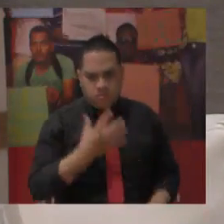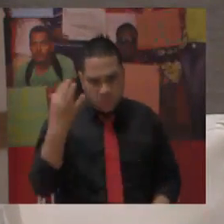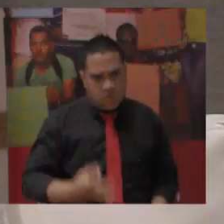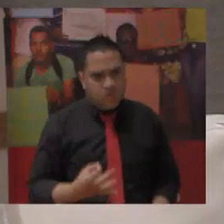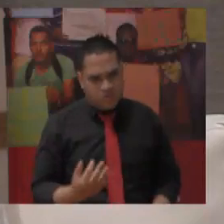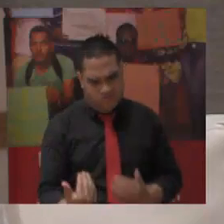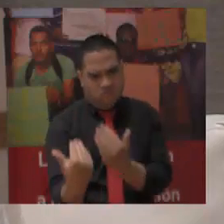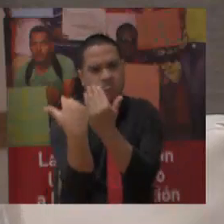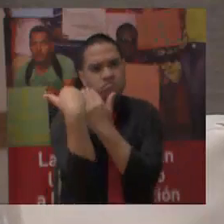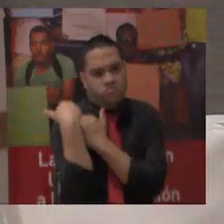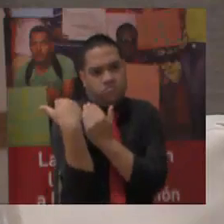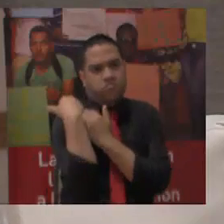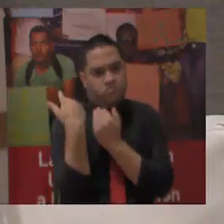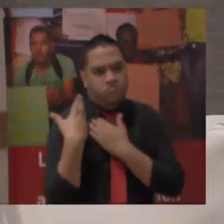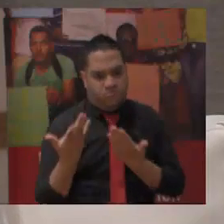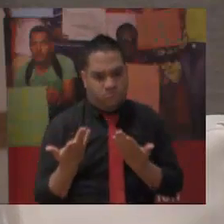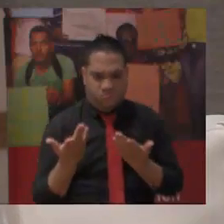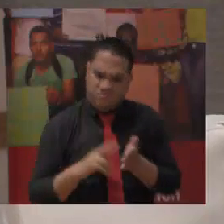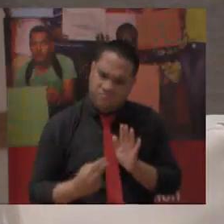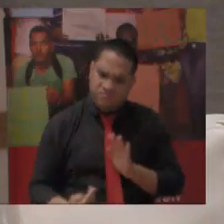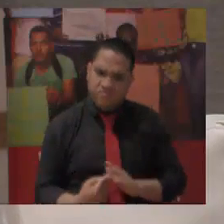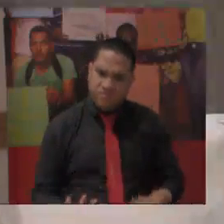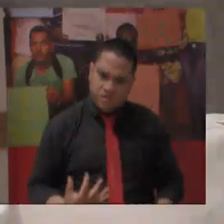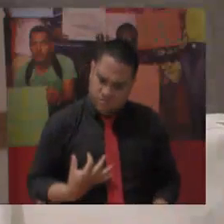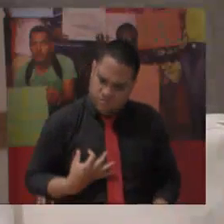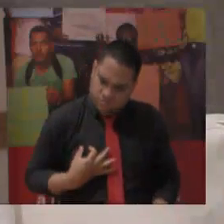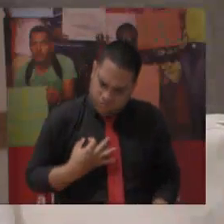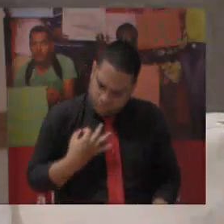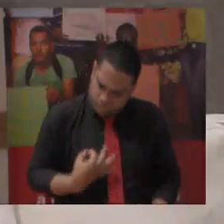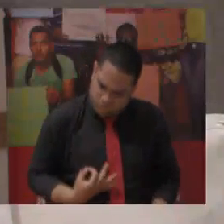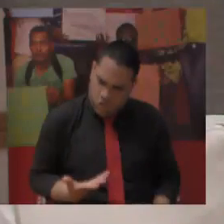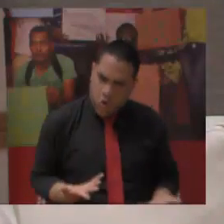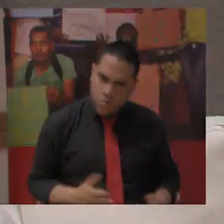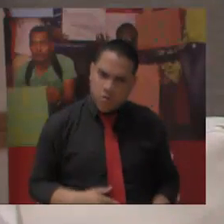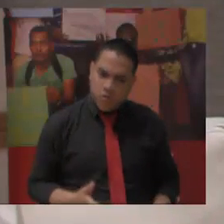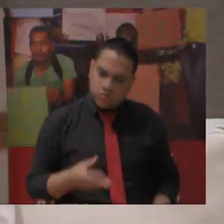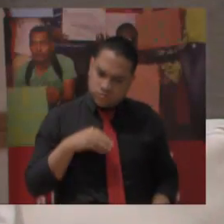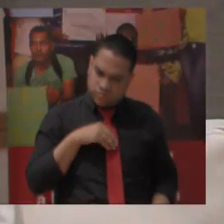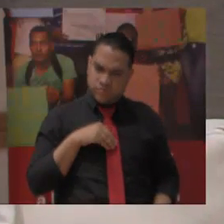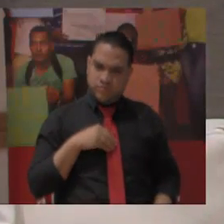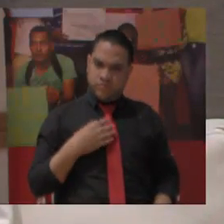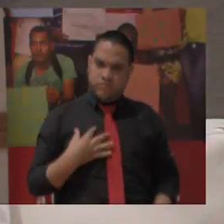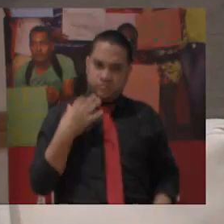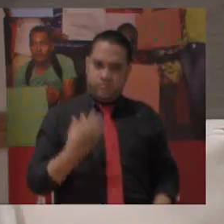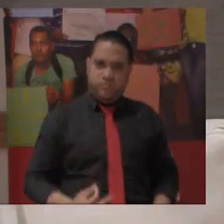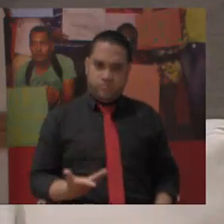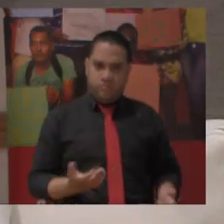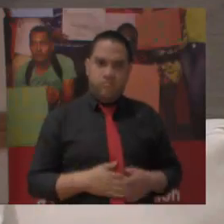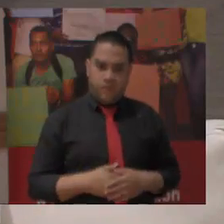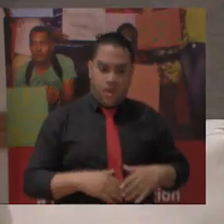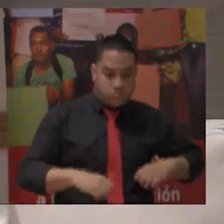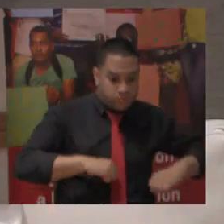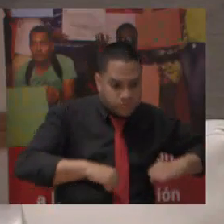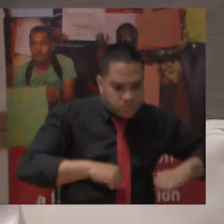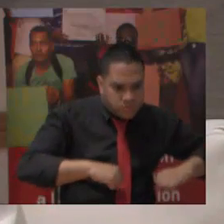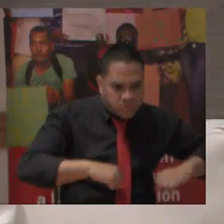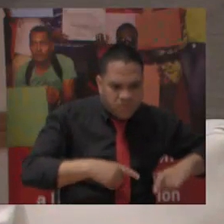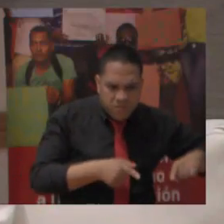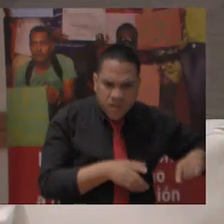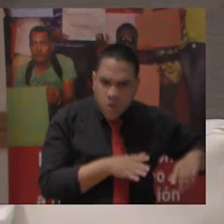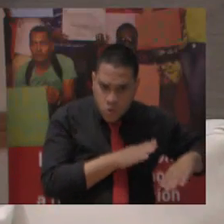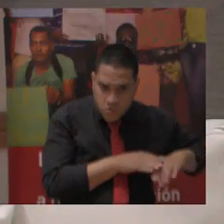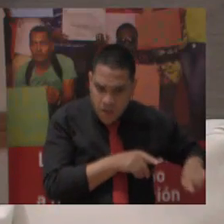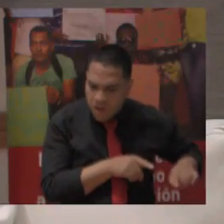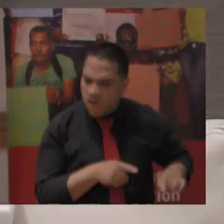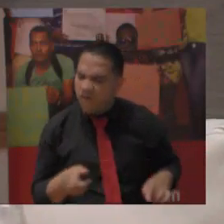la responsabilidad, la ética, no solamente es una ética de la acción, sino una ética de la omisión. ¿Qué hemos dejado de hacer nosotros como